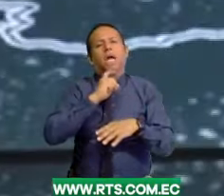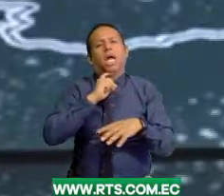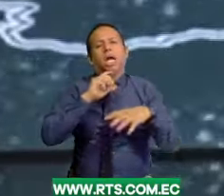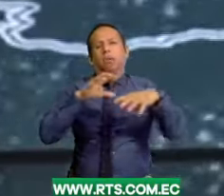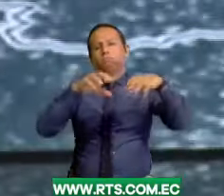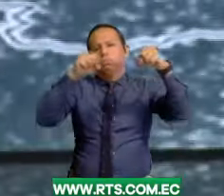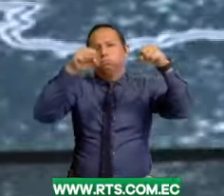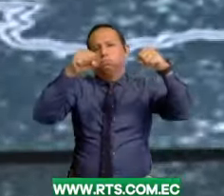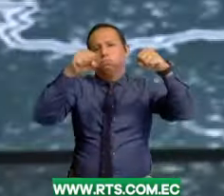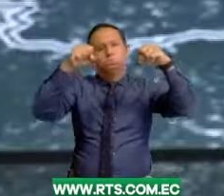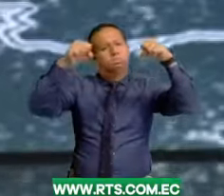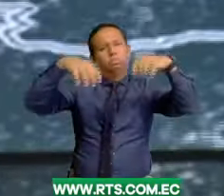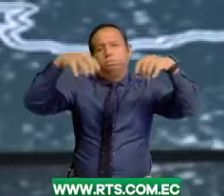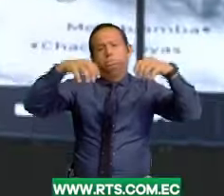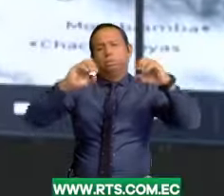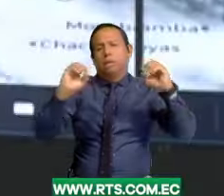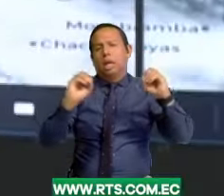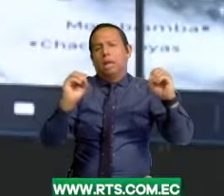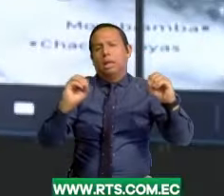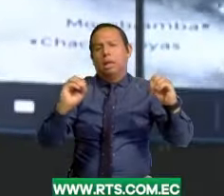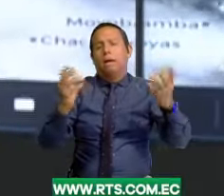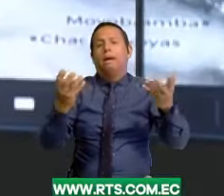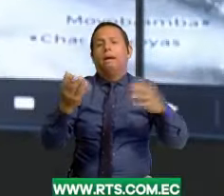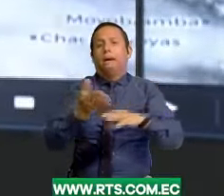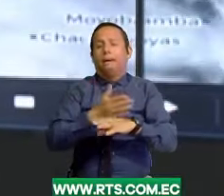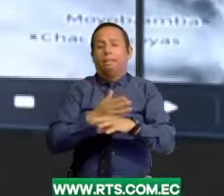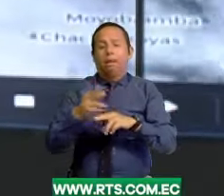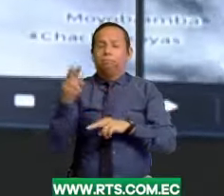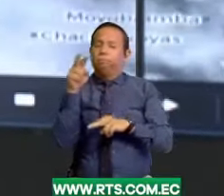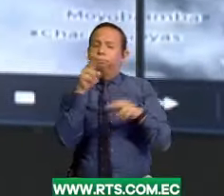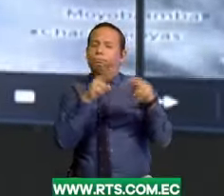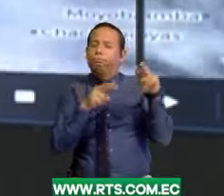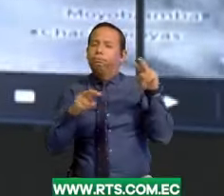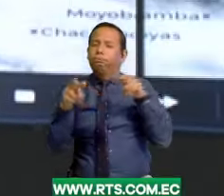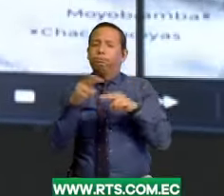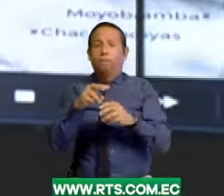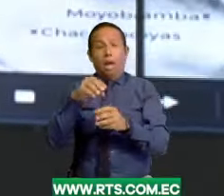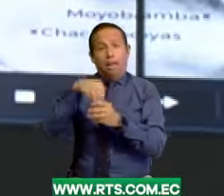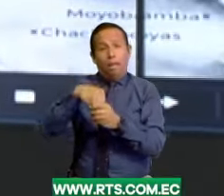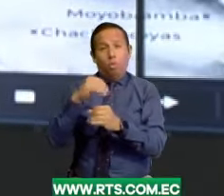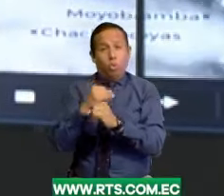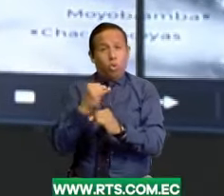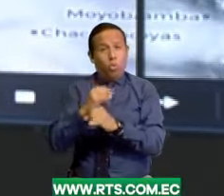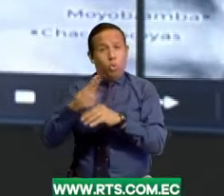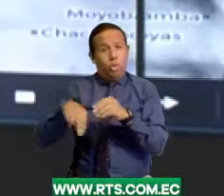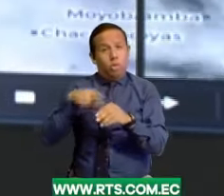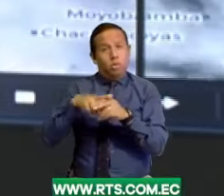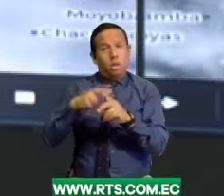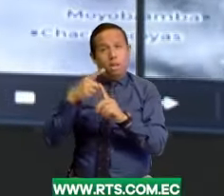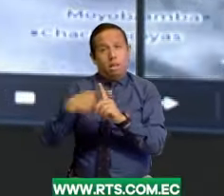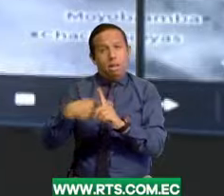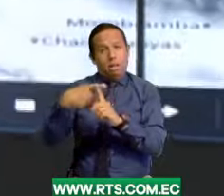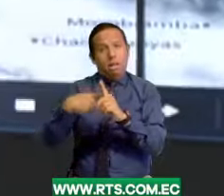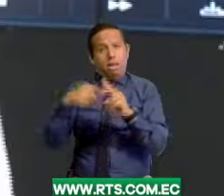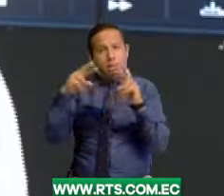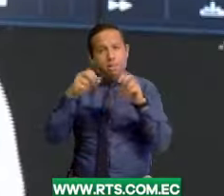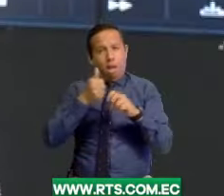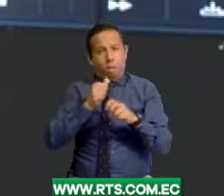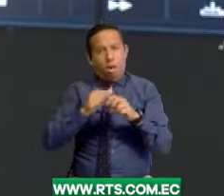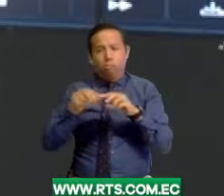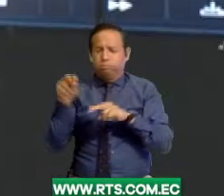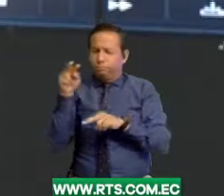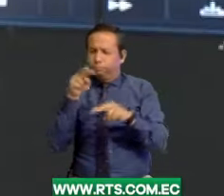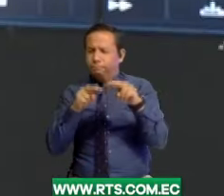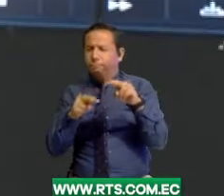parte del Ecuador Esa es la previsión de acuerdo al monitoreo que se realiza desde el Instituto Nacional de meteorología e hidrología bueno